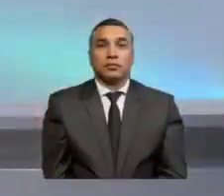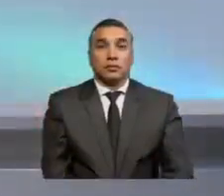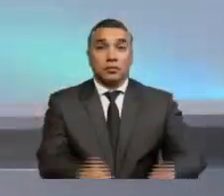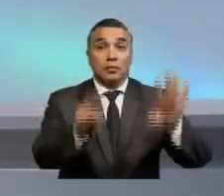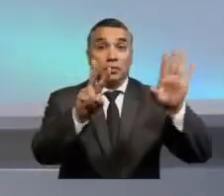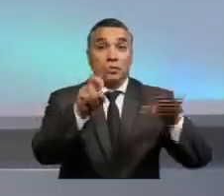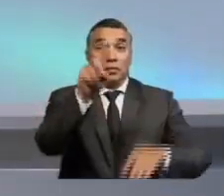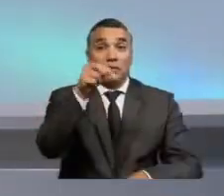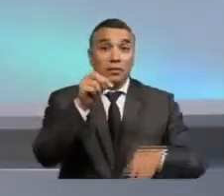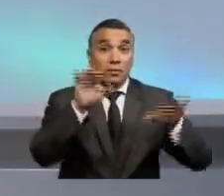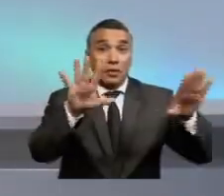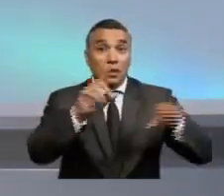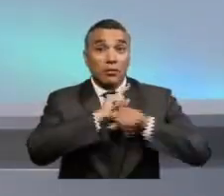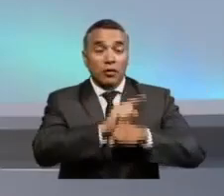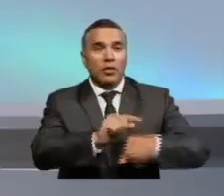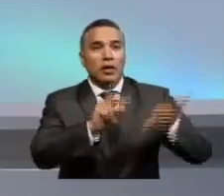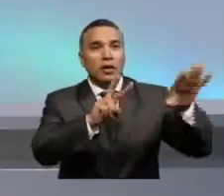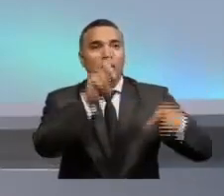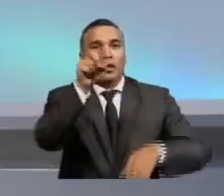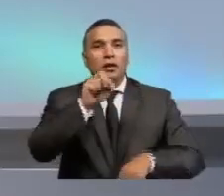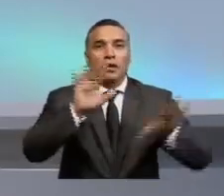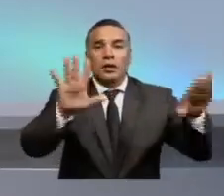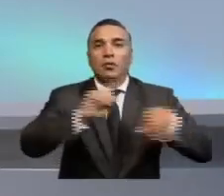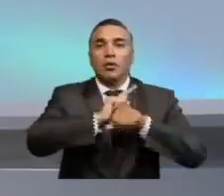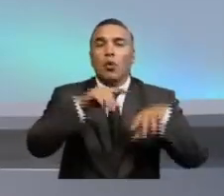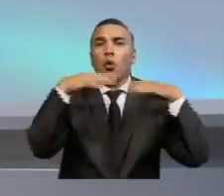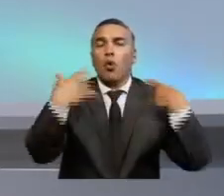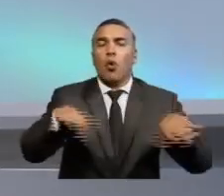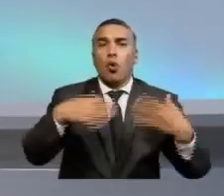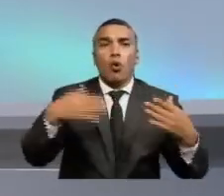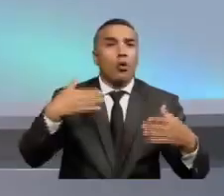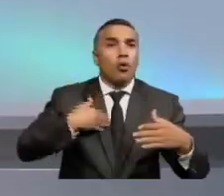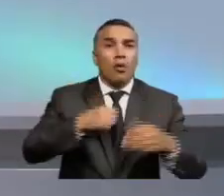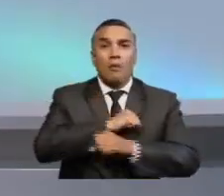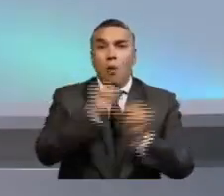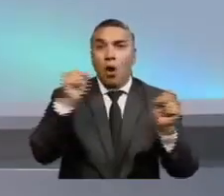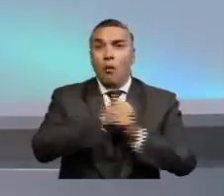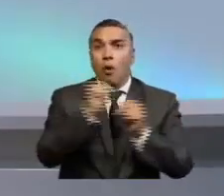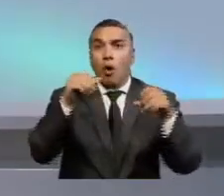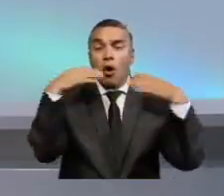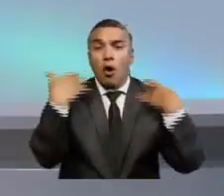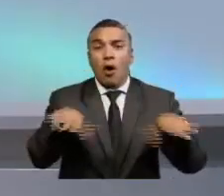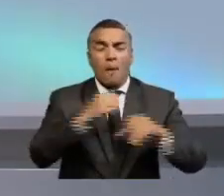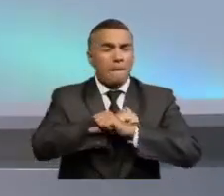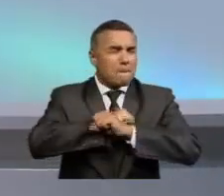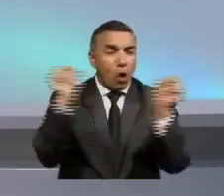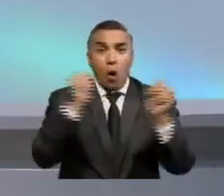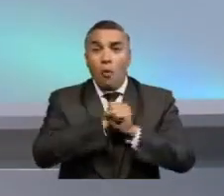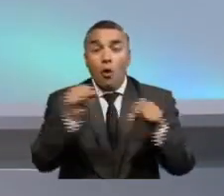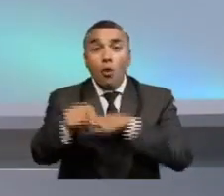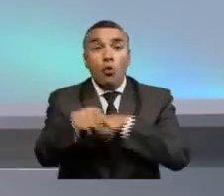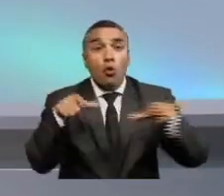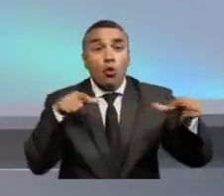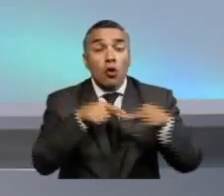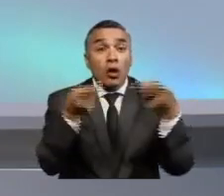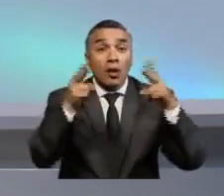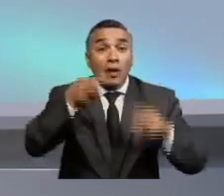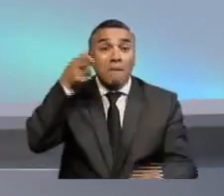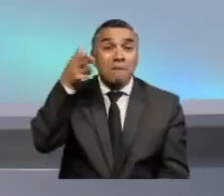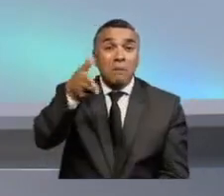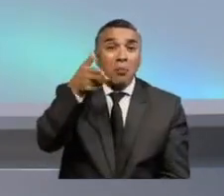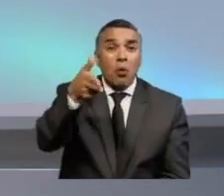7 de la mañana con 10, 7 con 10, 7 con 10, 7 con 10. Atentado, atentado, atentado. Con explosivos y armas